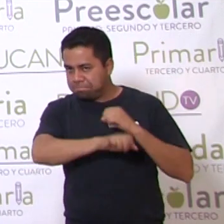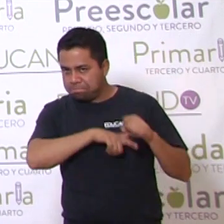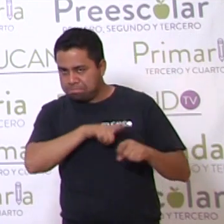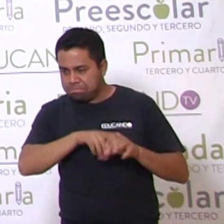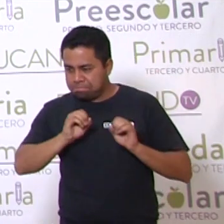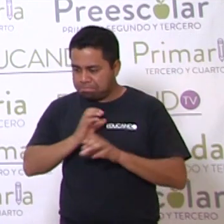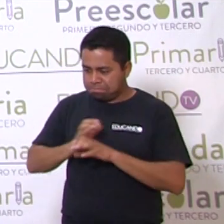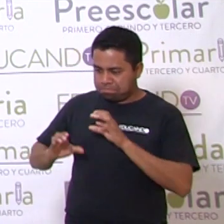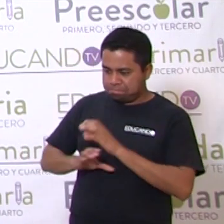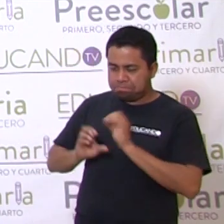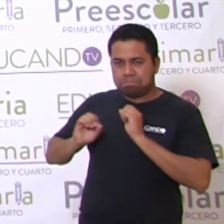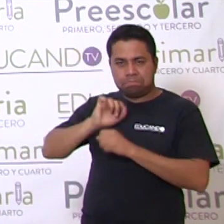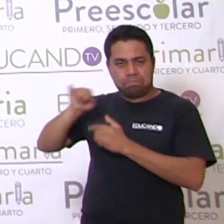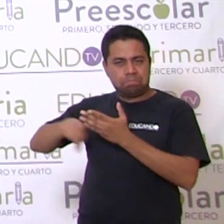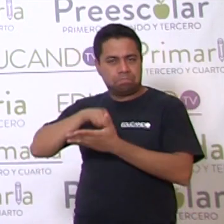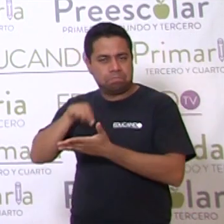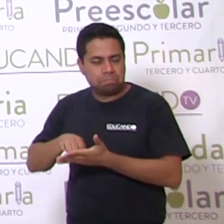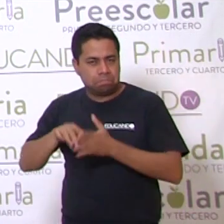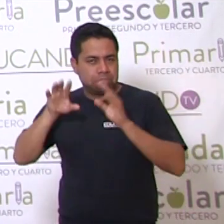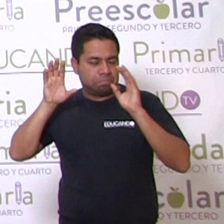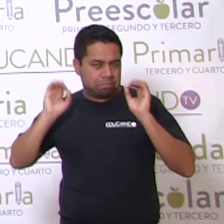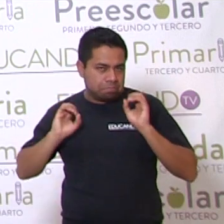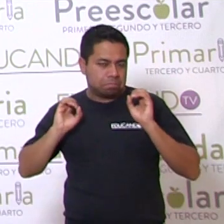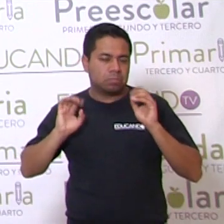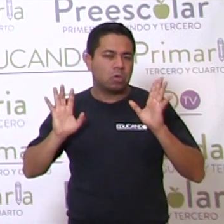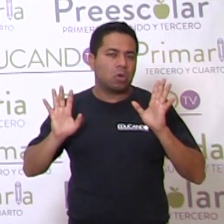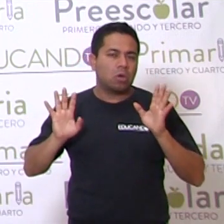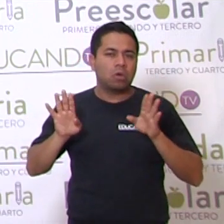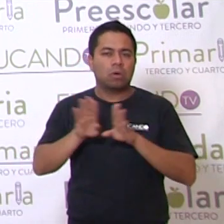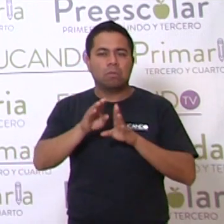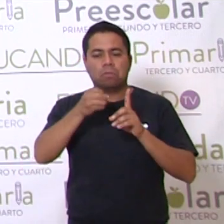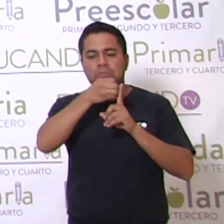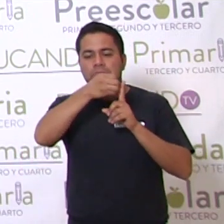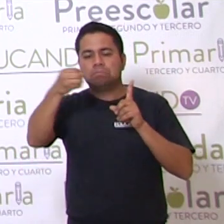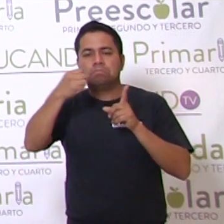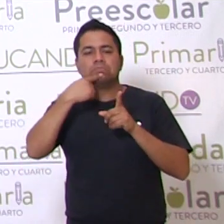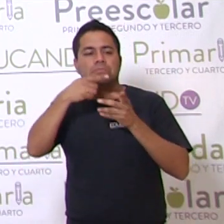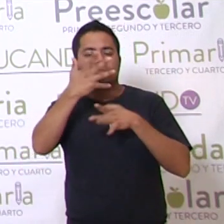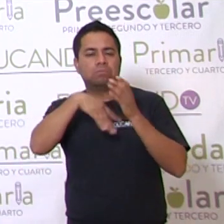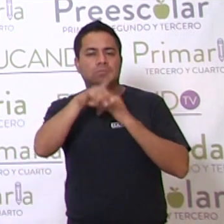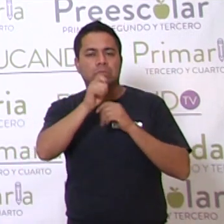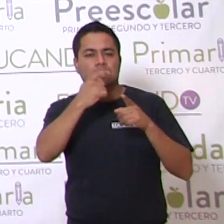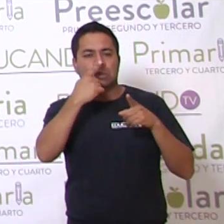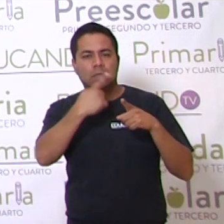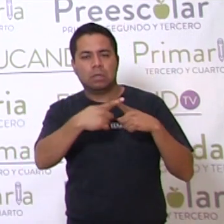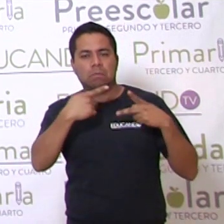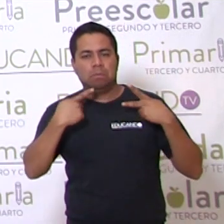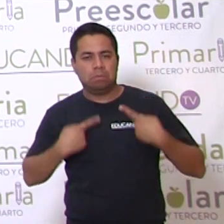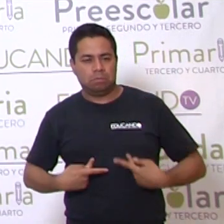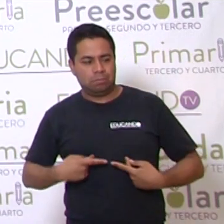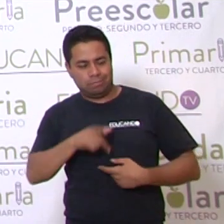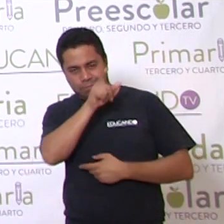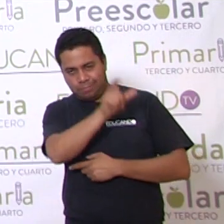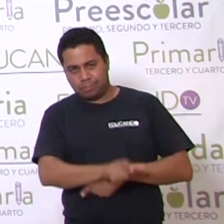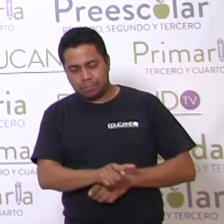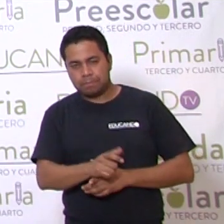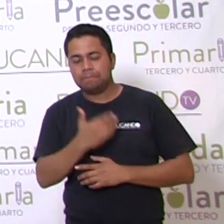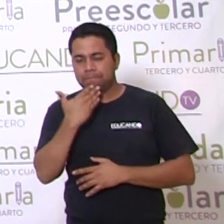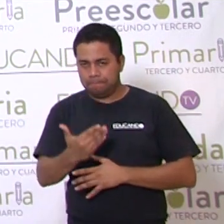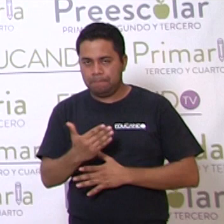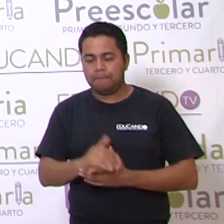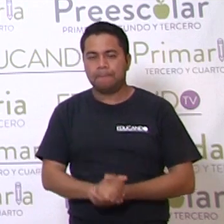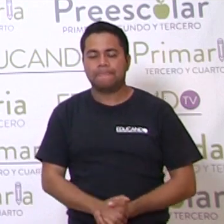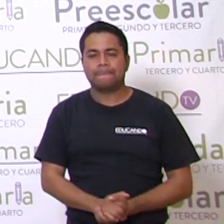una cosa, si es un lugar, o es, como la oración lo dice, una persona. ¿Bien? Cuando